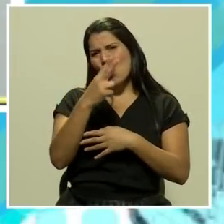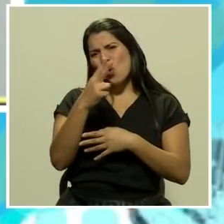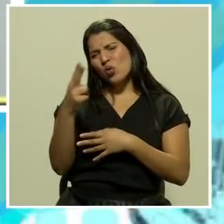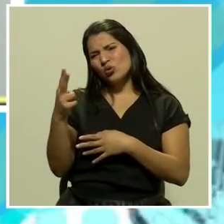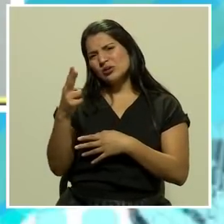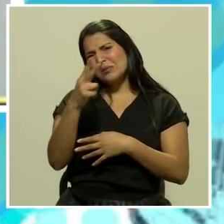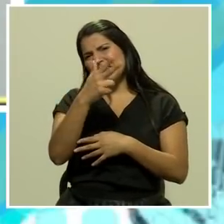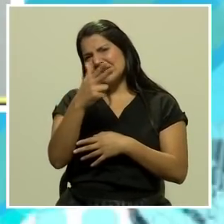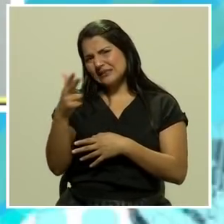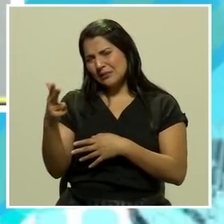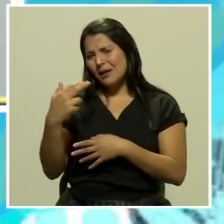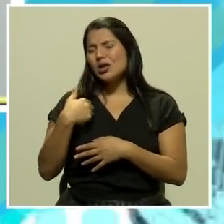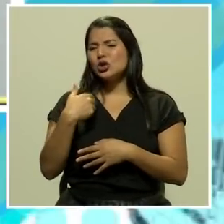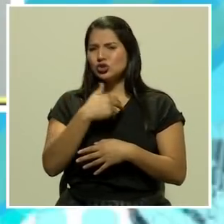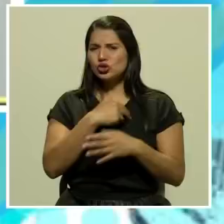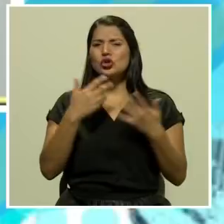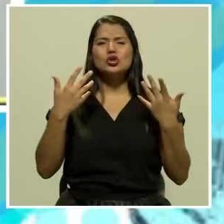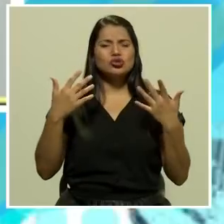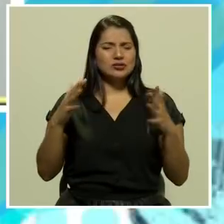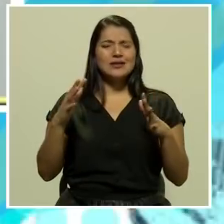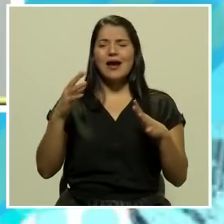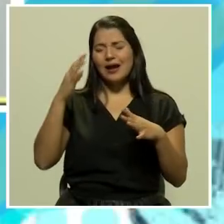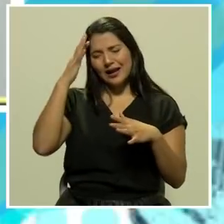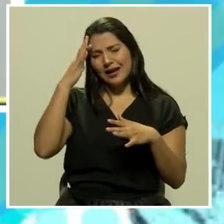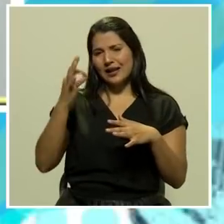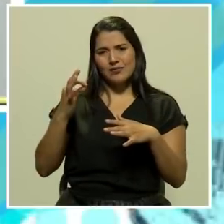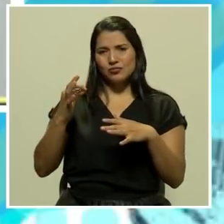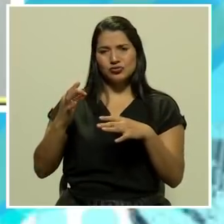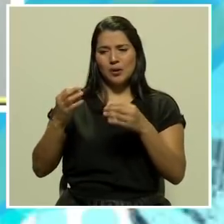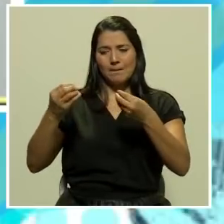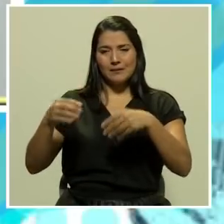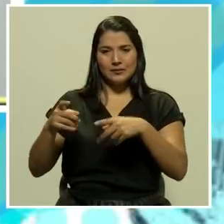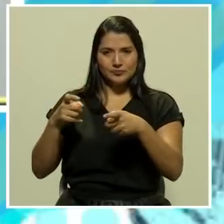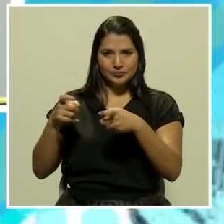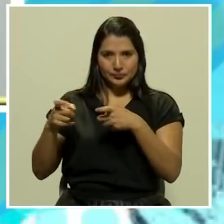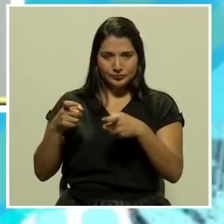Hemos pensado que está por los casos que van apareciendo.